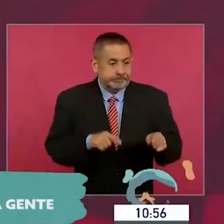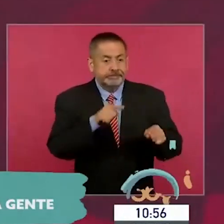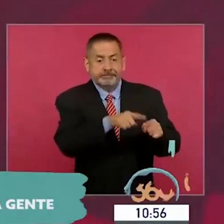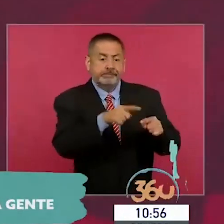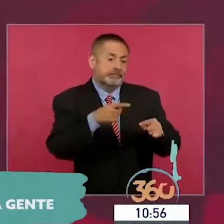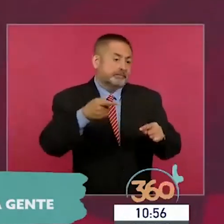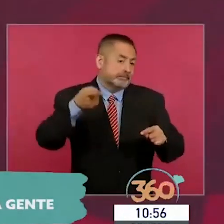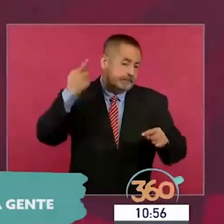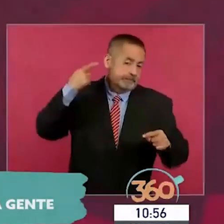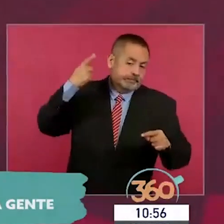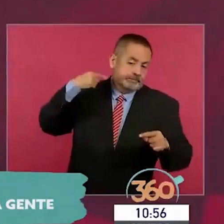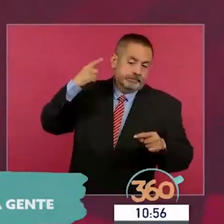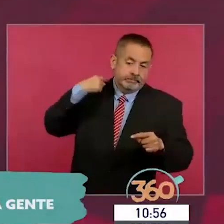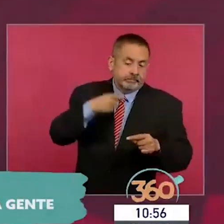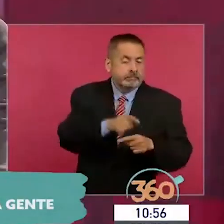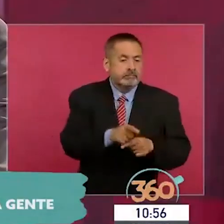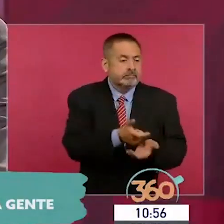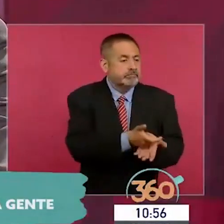financiaba campañas,